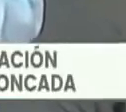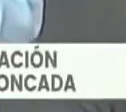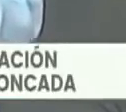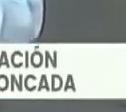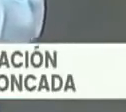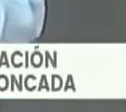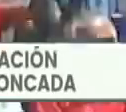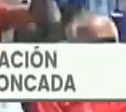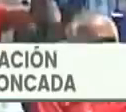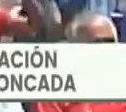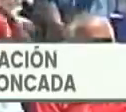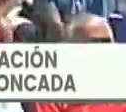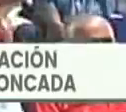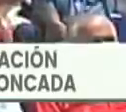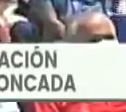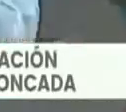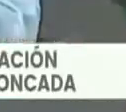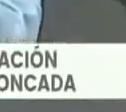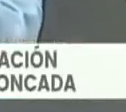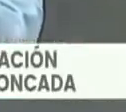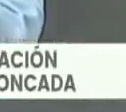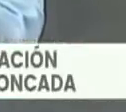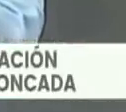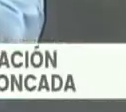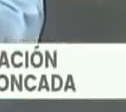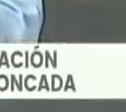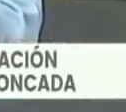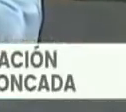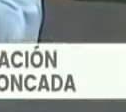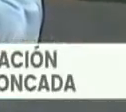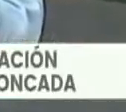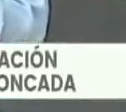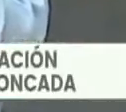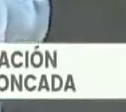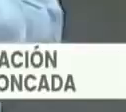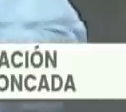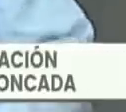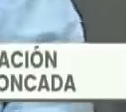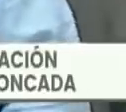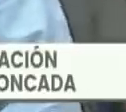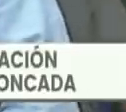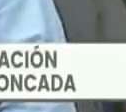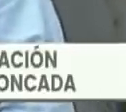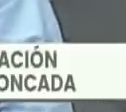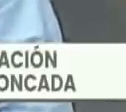viva Maduro! ¡Que viva Cuba! ¡Que viva Venezuela!